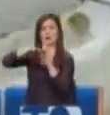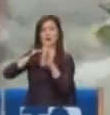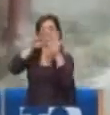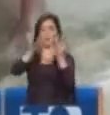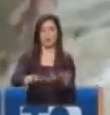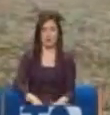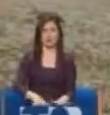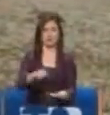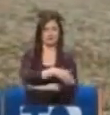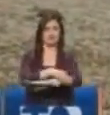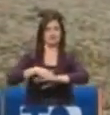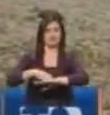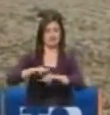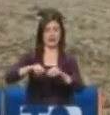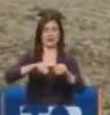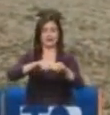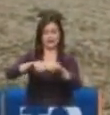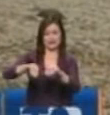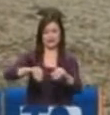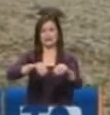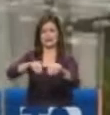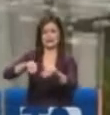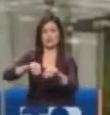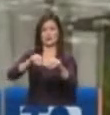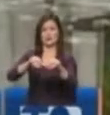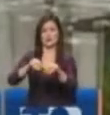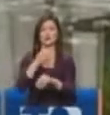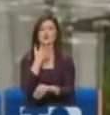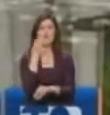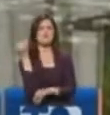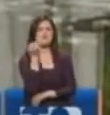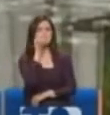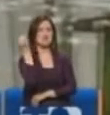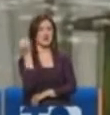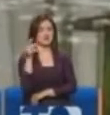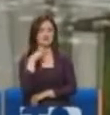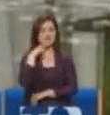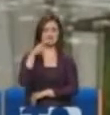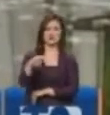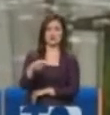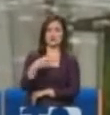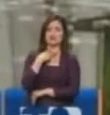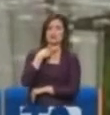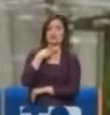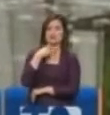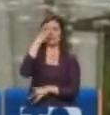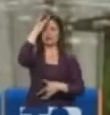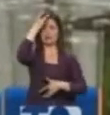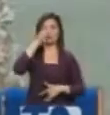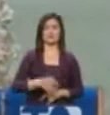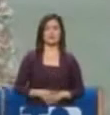limpieza, pero aún hay calles cubiertas de arena y charcos que incluso están tomando una coloración verduzca que causa temor a